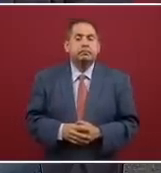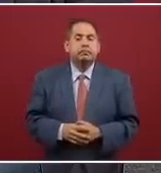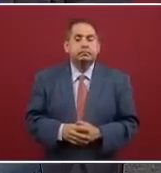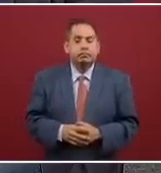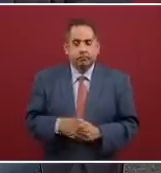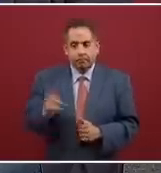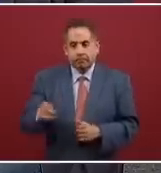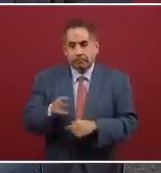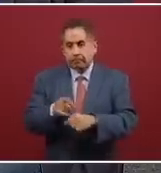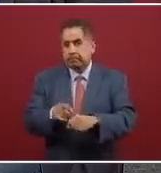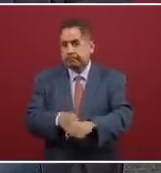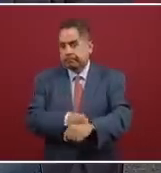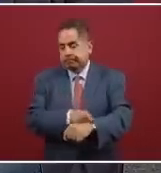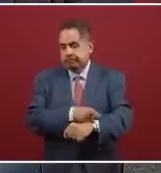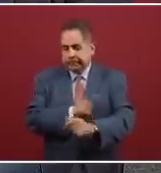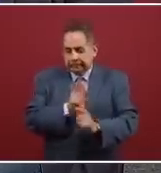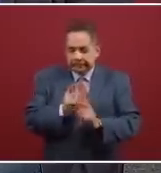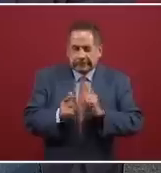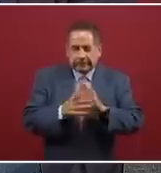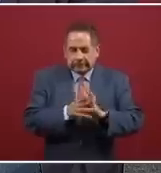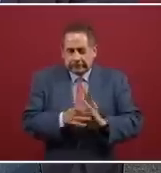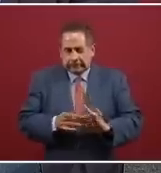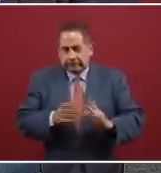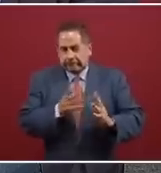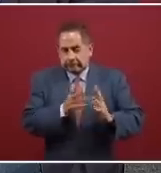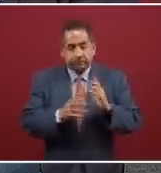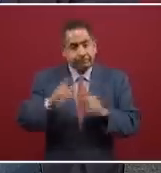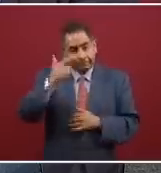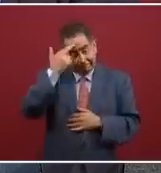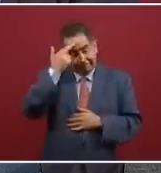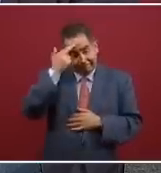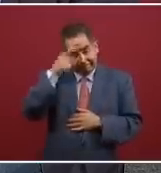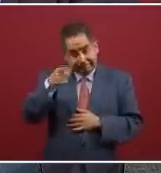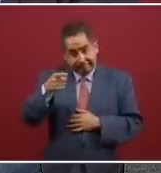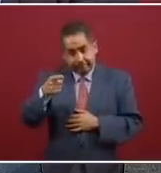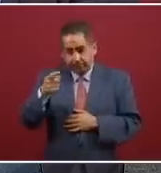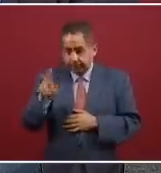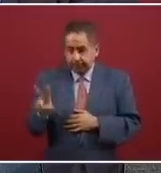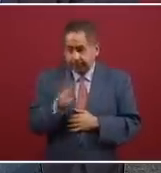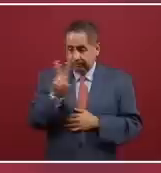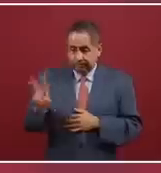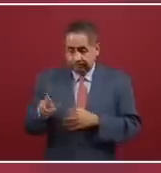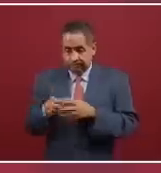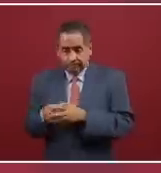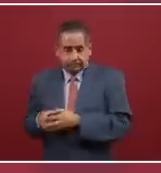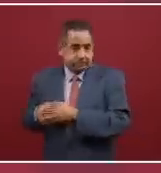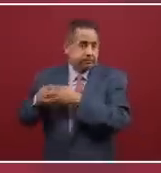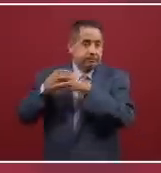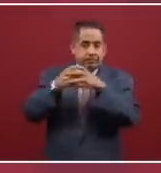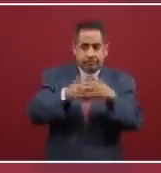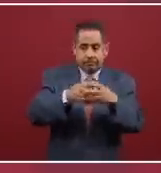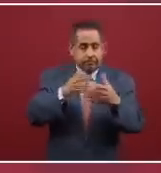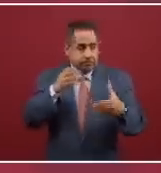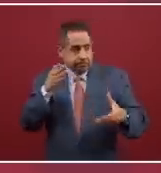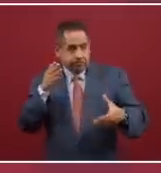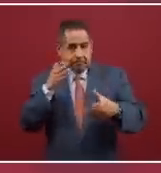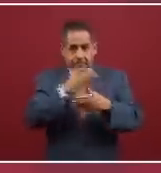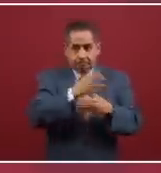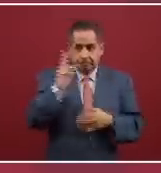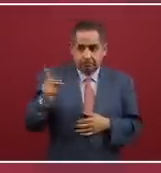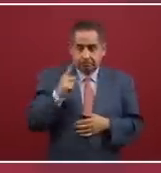dilatado cual es si ustedes que se fueron un viernes y